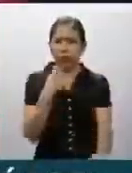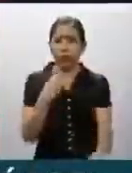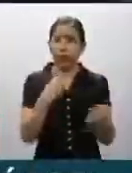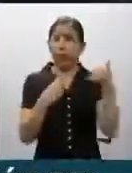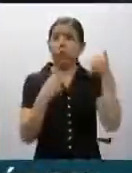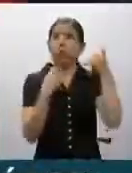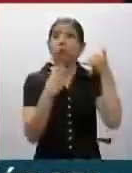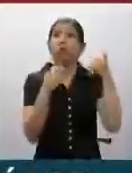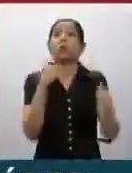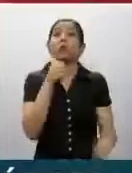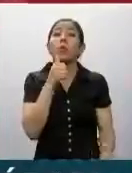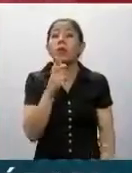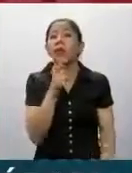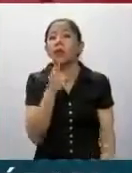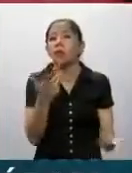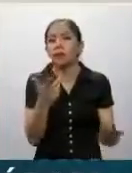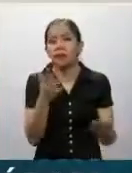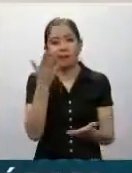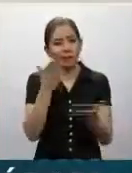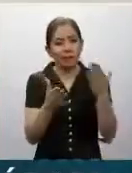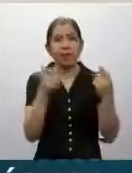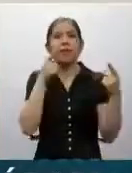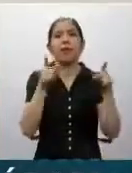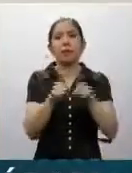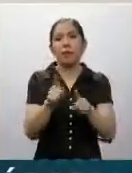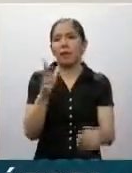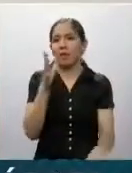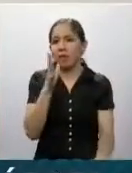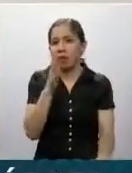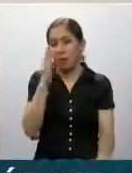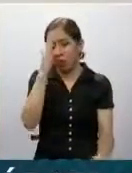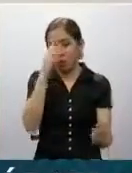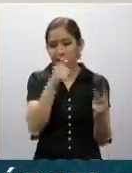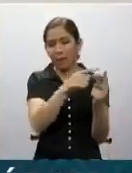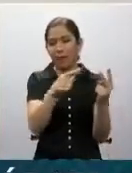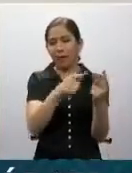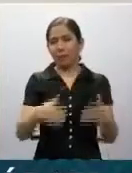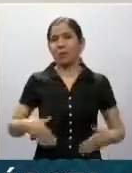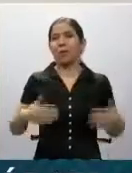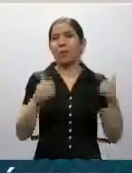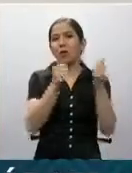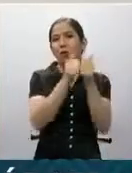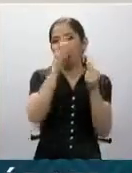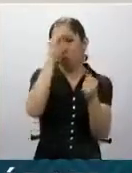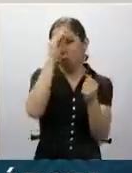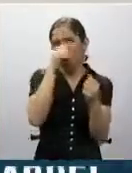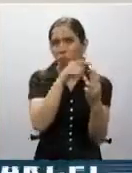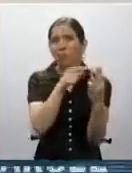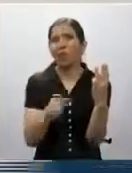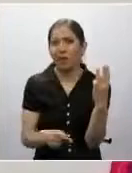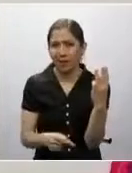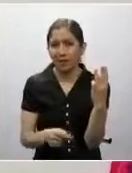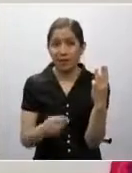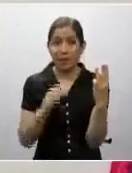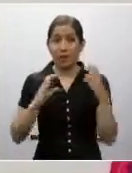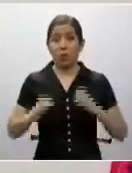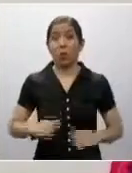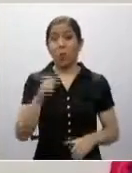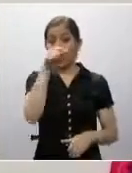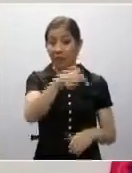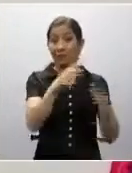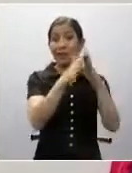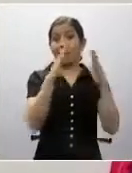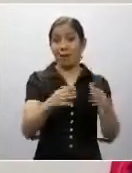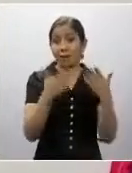mujeres tienen que ser únicamente de estas personas, puesto que son ellas las que vivían en dicho domicilio y también dichos cuerpos han sido encontrados